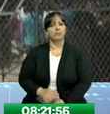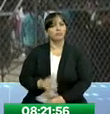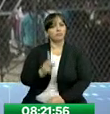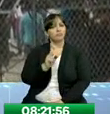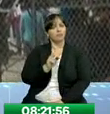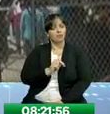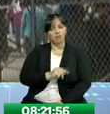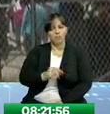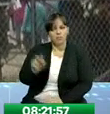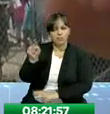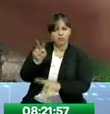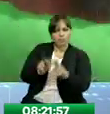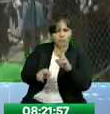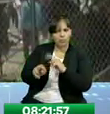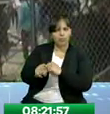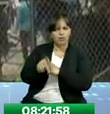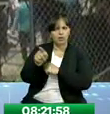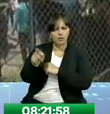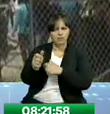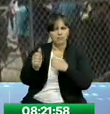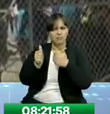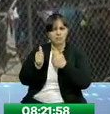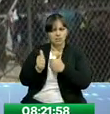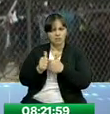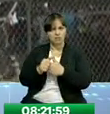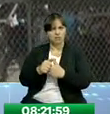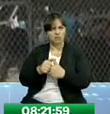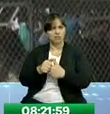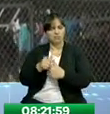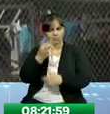que una persona que preste las garantías